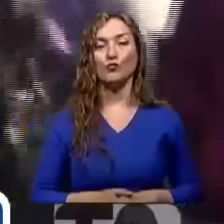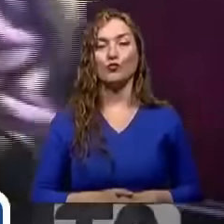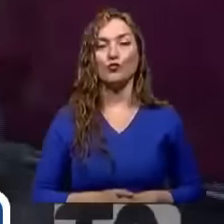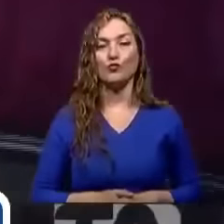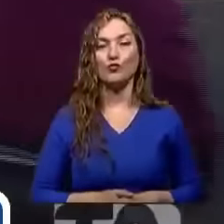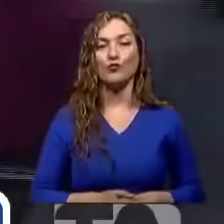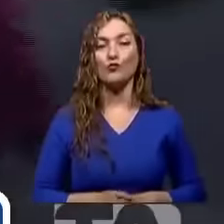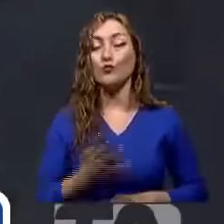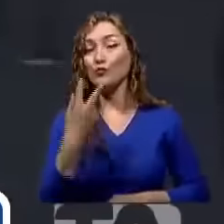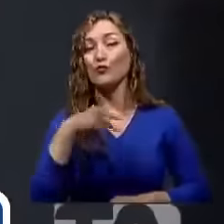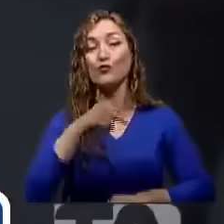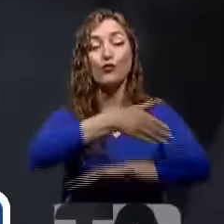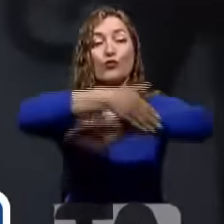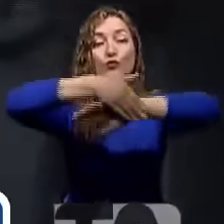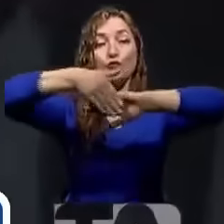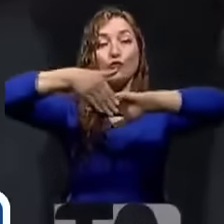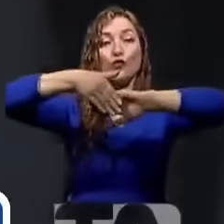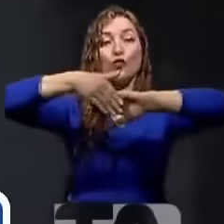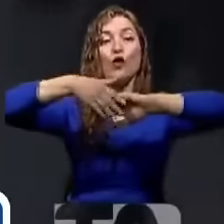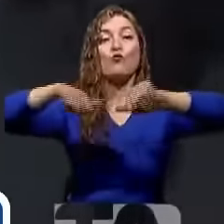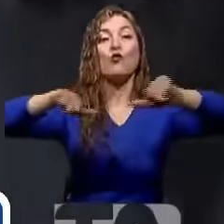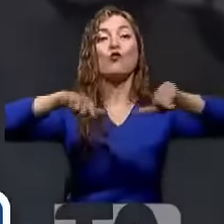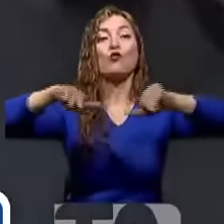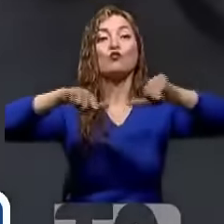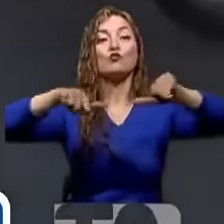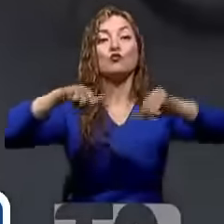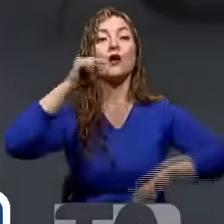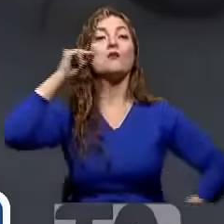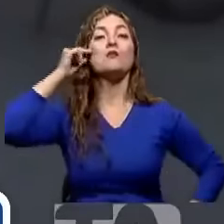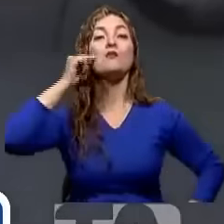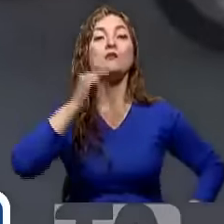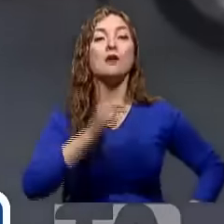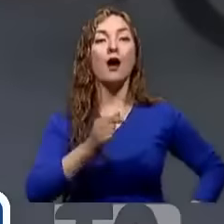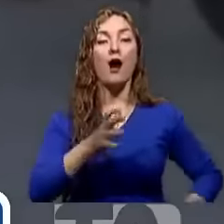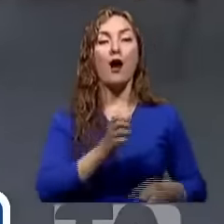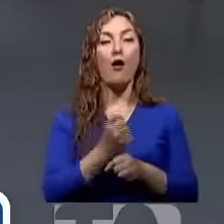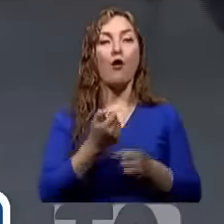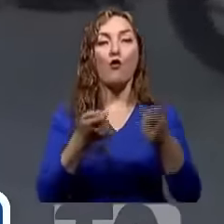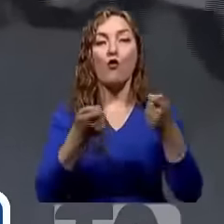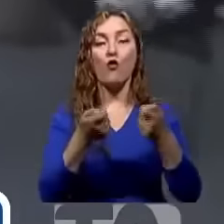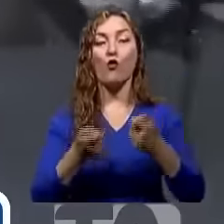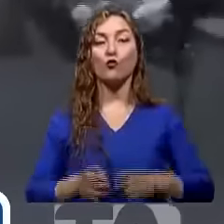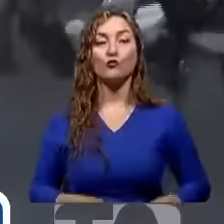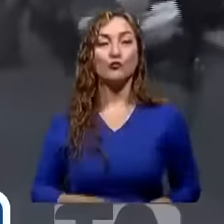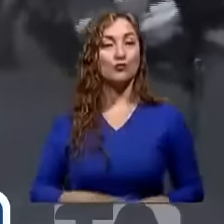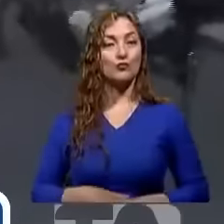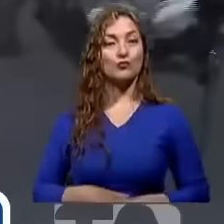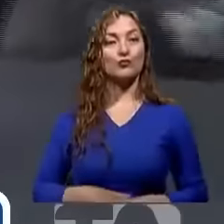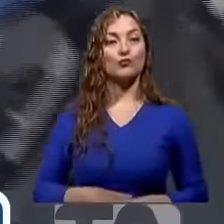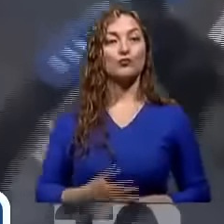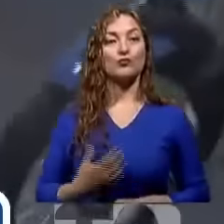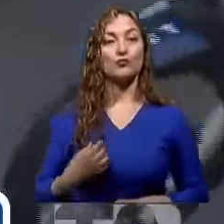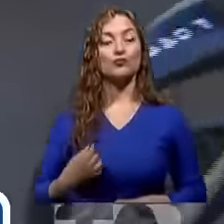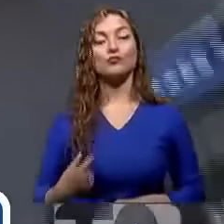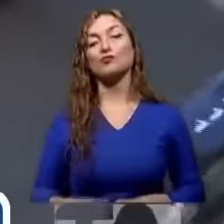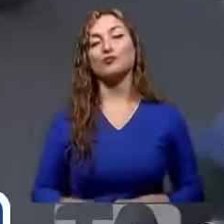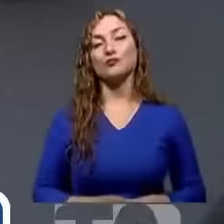por este lado, sobre la avenida Mariscal Sucre, se están realizando estos operativos que mencionaba también ya aquí